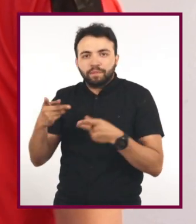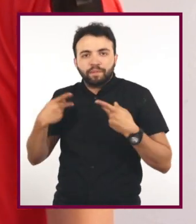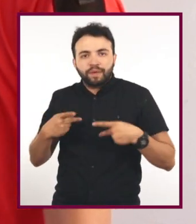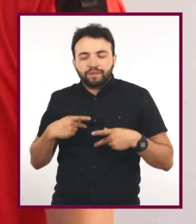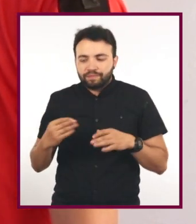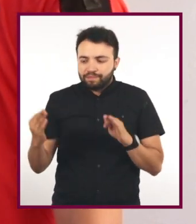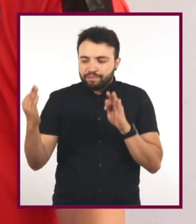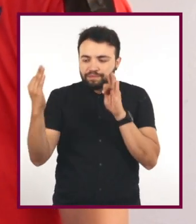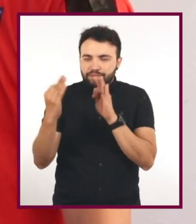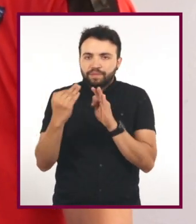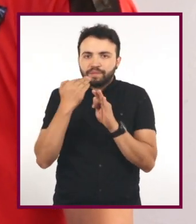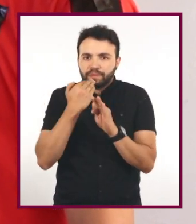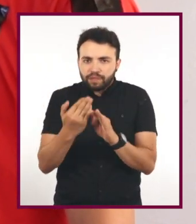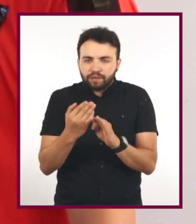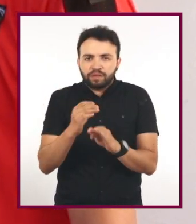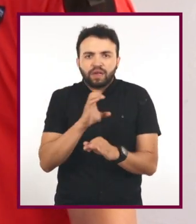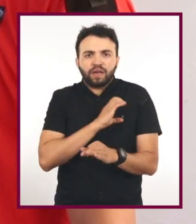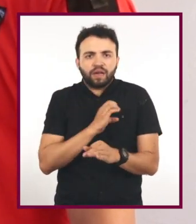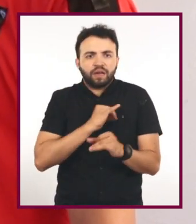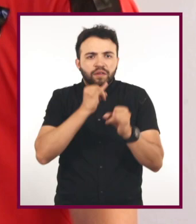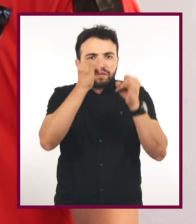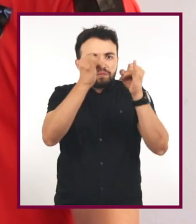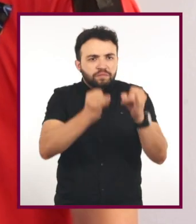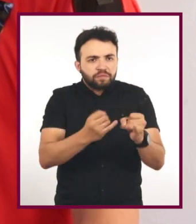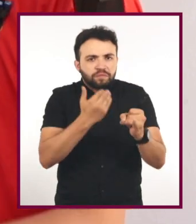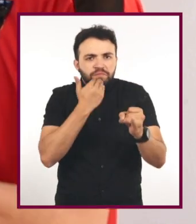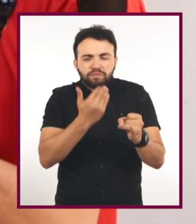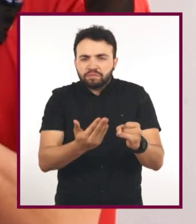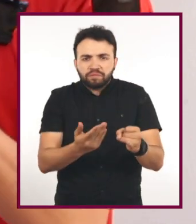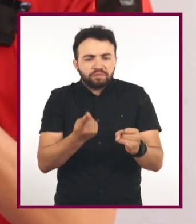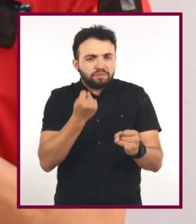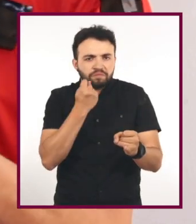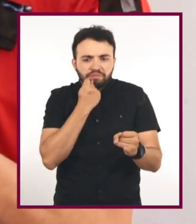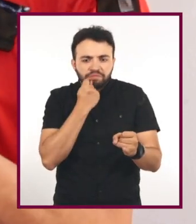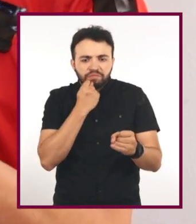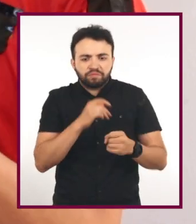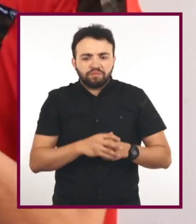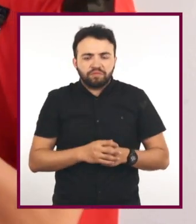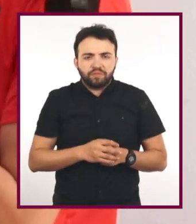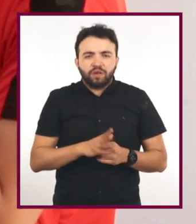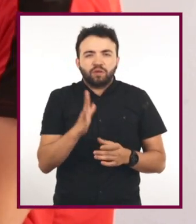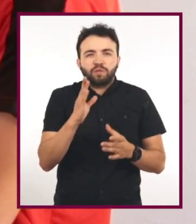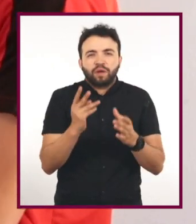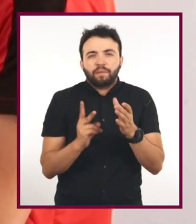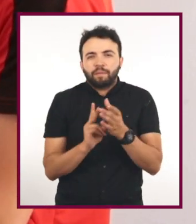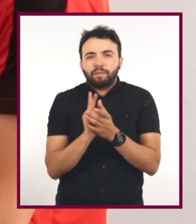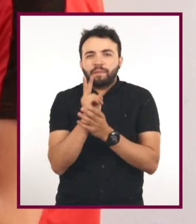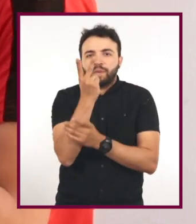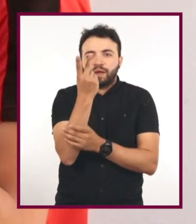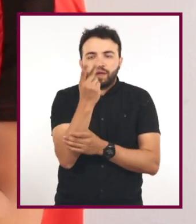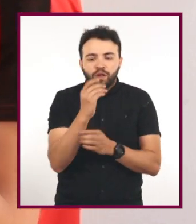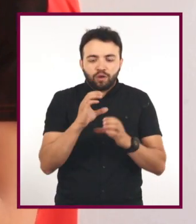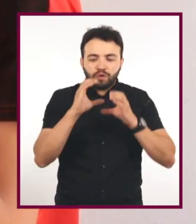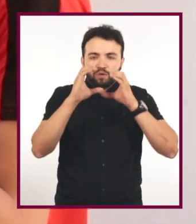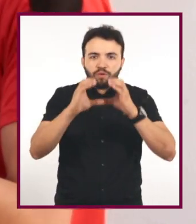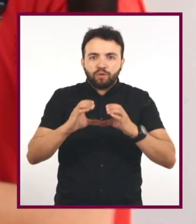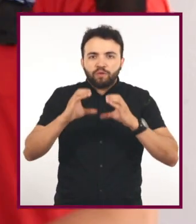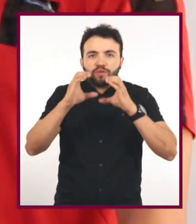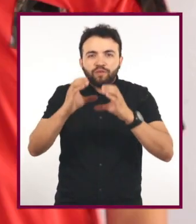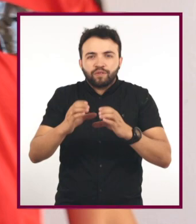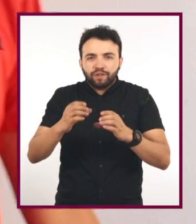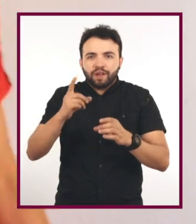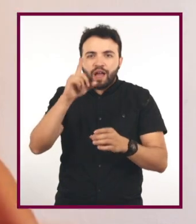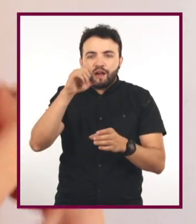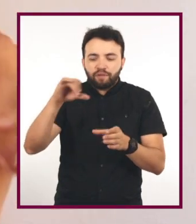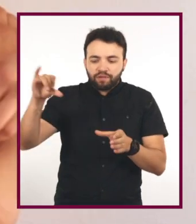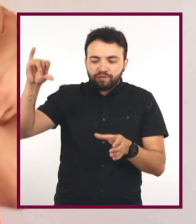que te quieran como eres, como una planta, que las cuides y las riegues con amor. Como yo,